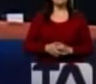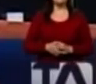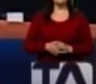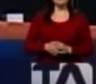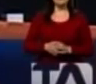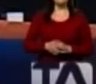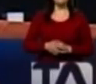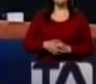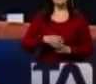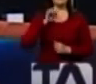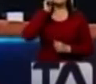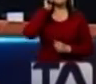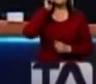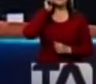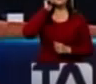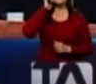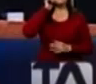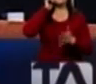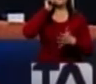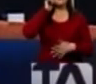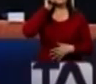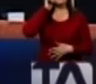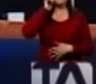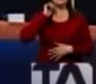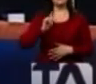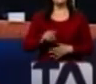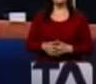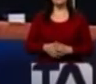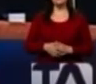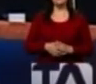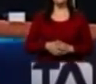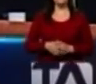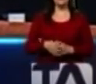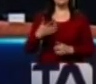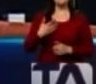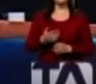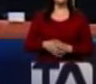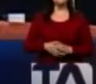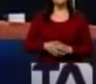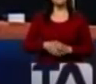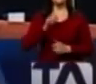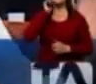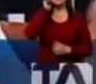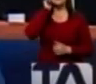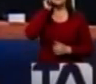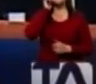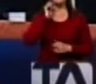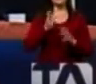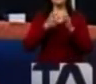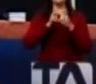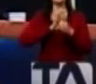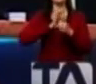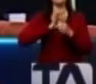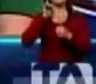tan lejos, ¿no? Y encontrar a Daniel para mí ha sido muy importante, porque podemos compartir experiencias aunque sea a 12.000 kilómetros